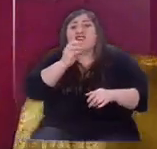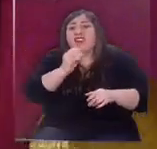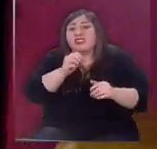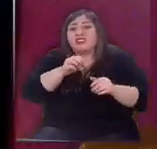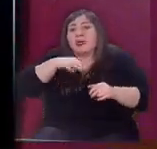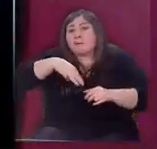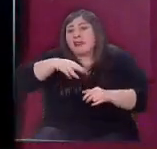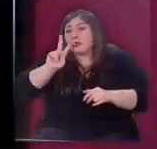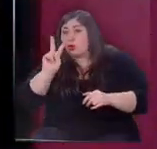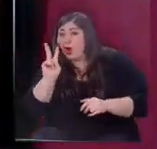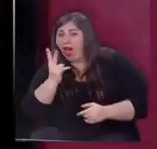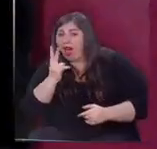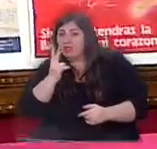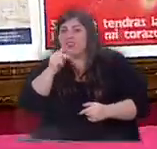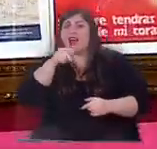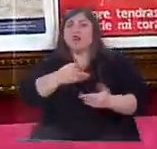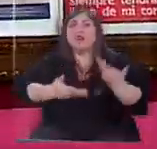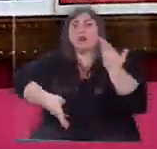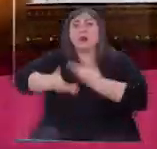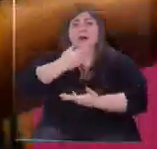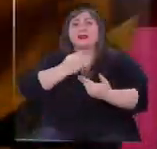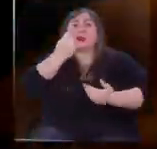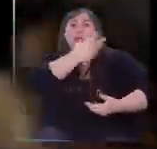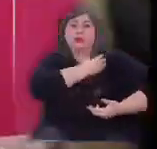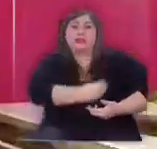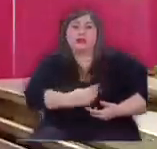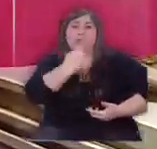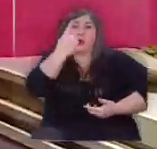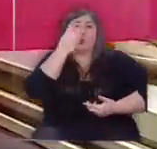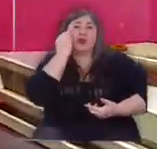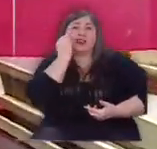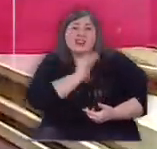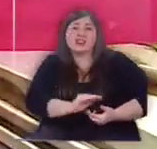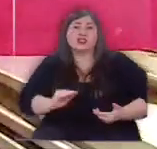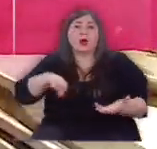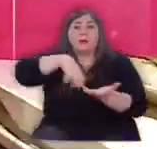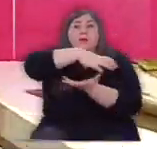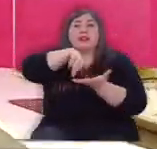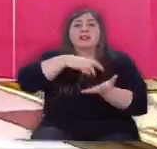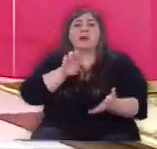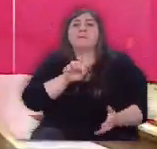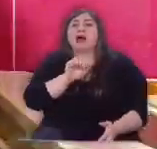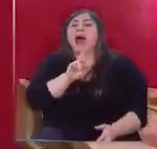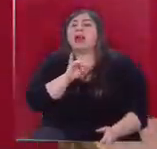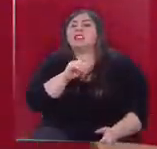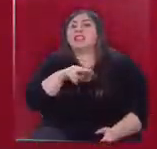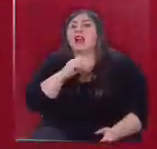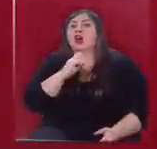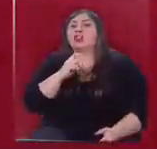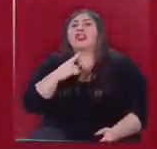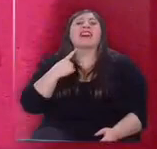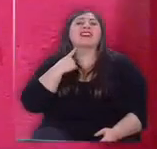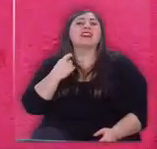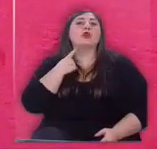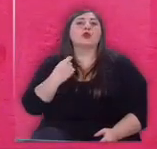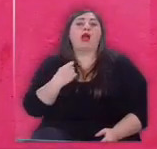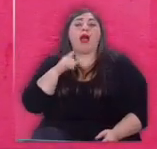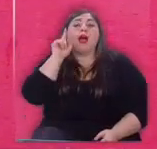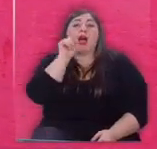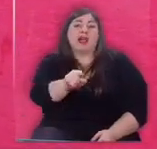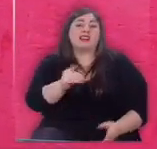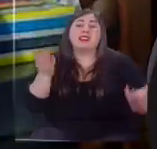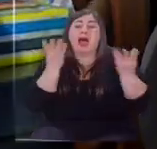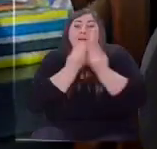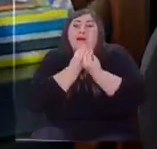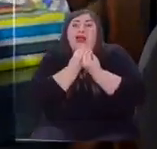cuadrados, donde además comparten con un hijo y un nieto en la población Parinacota de Quilicura. Apretados, pero con